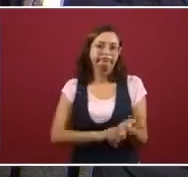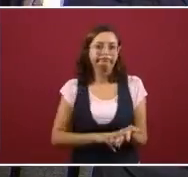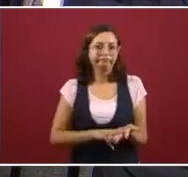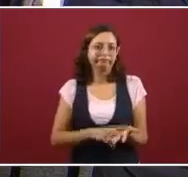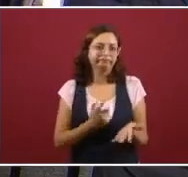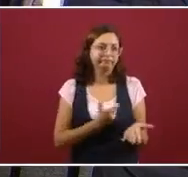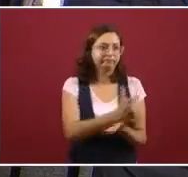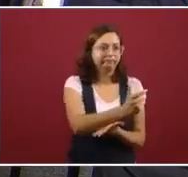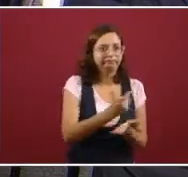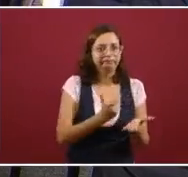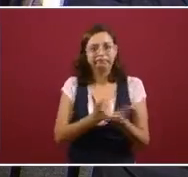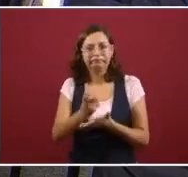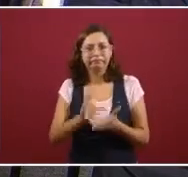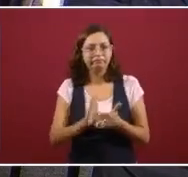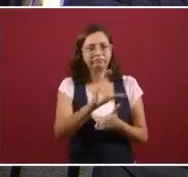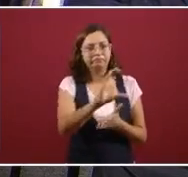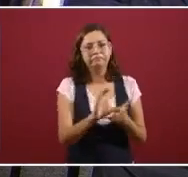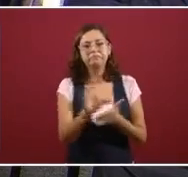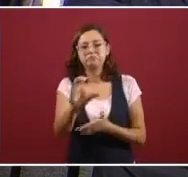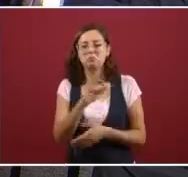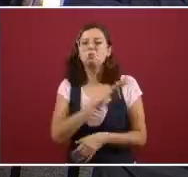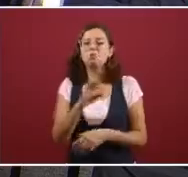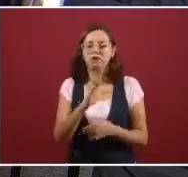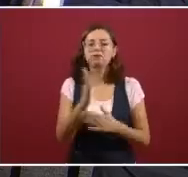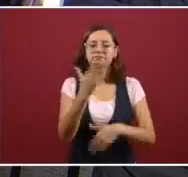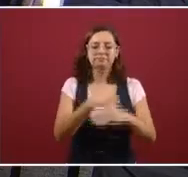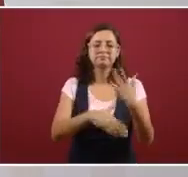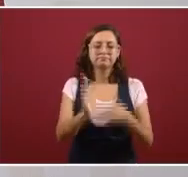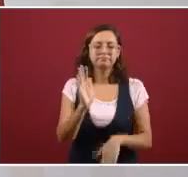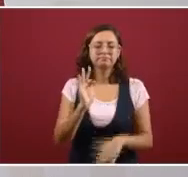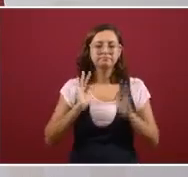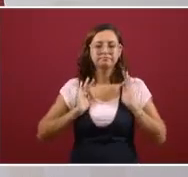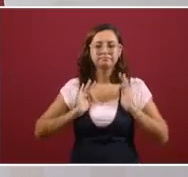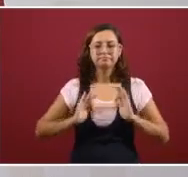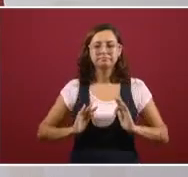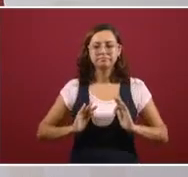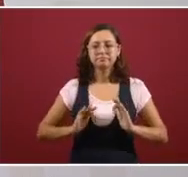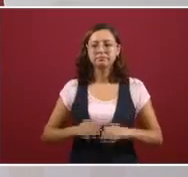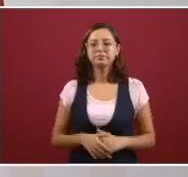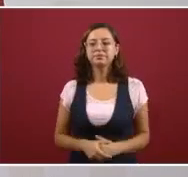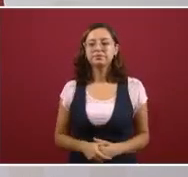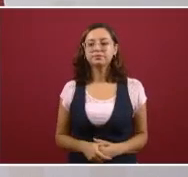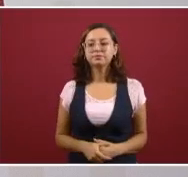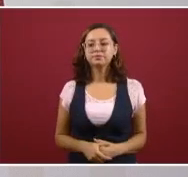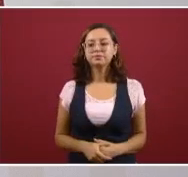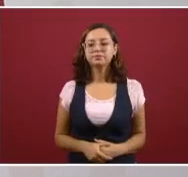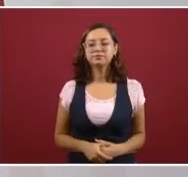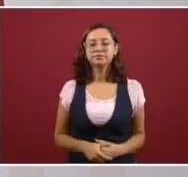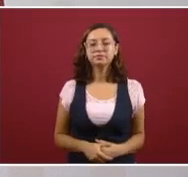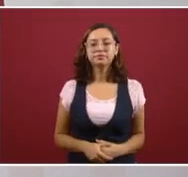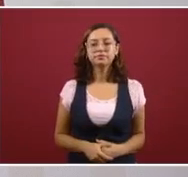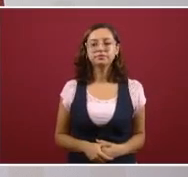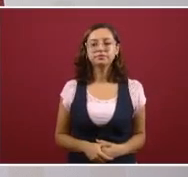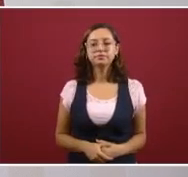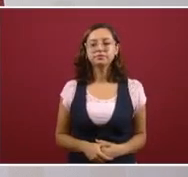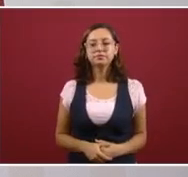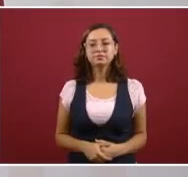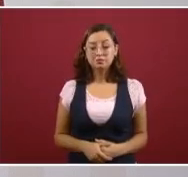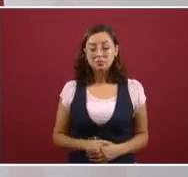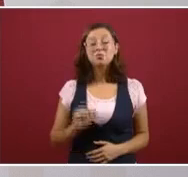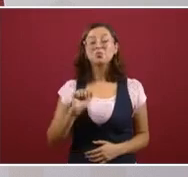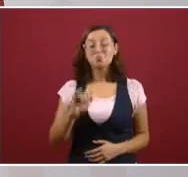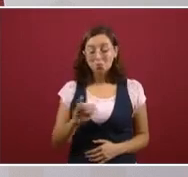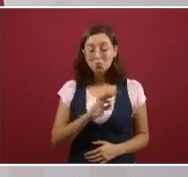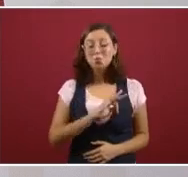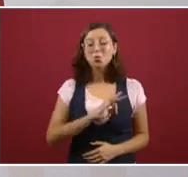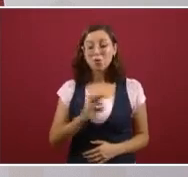les permite salir adelante, ¿no? Sí se puede